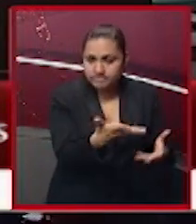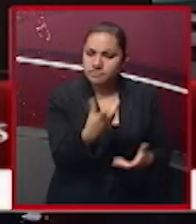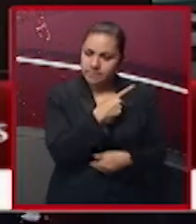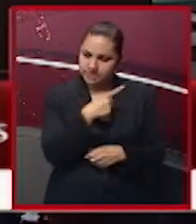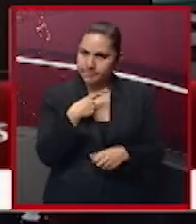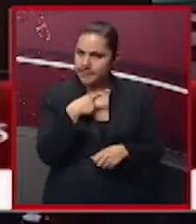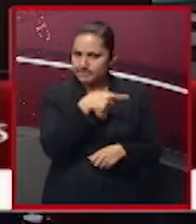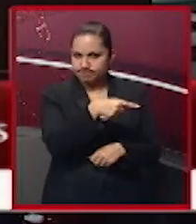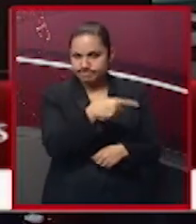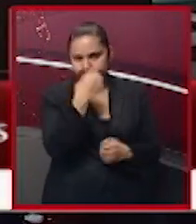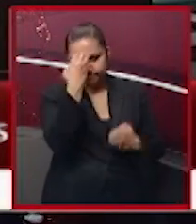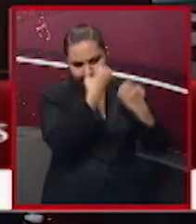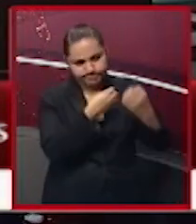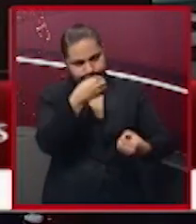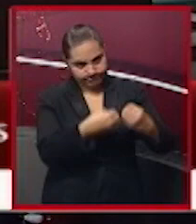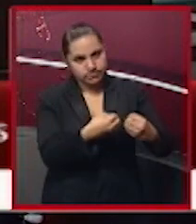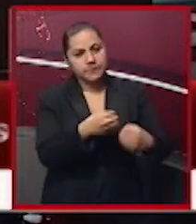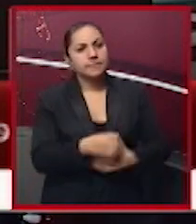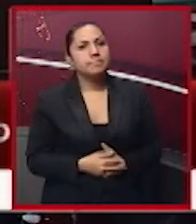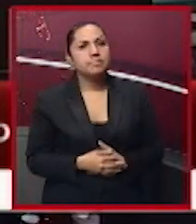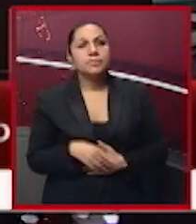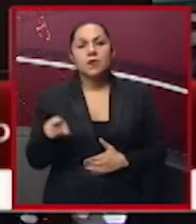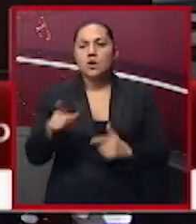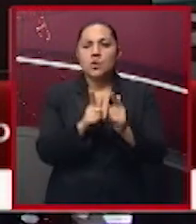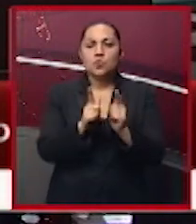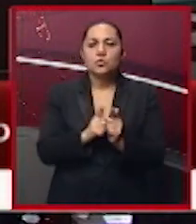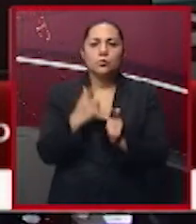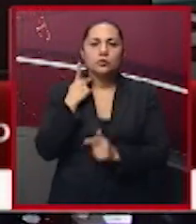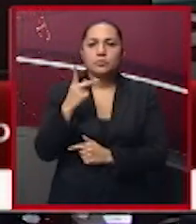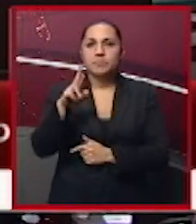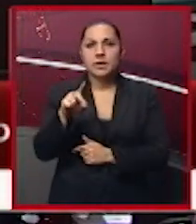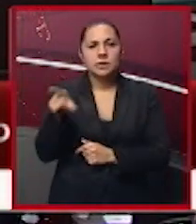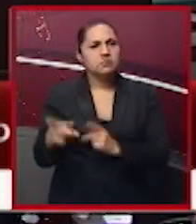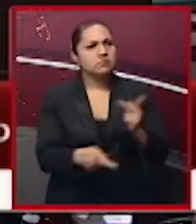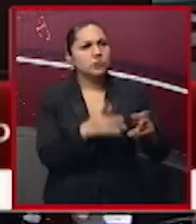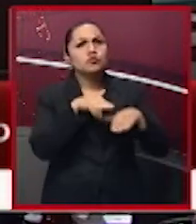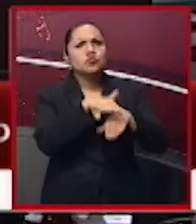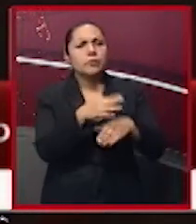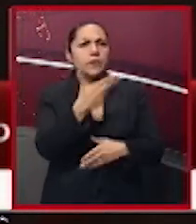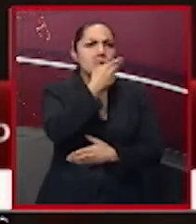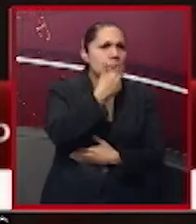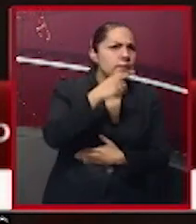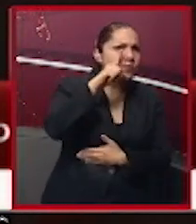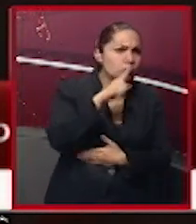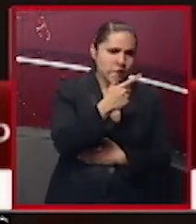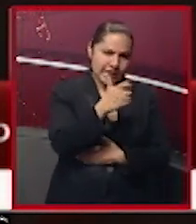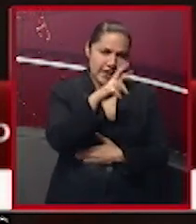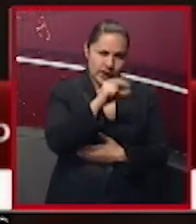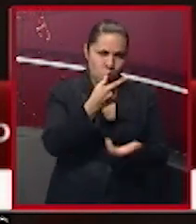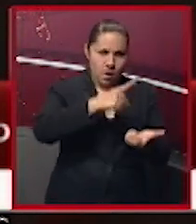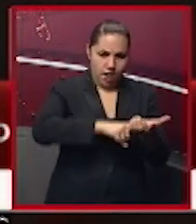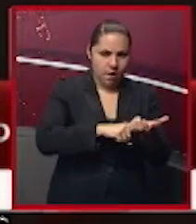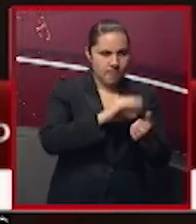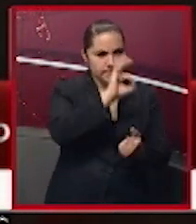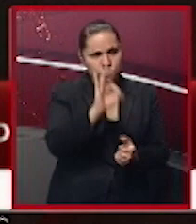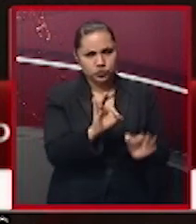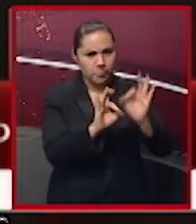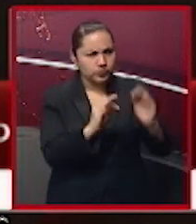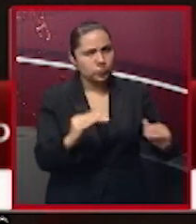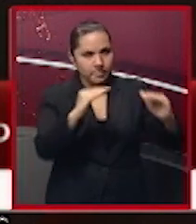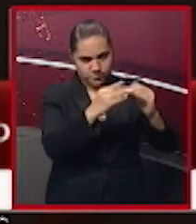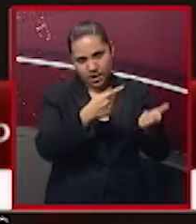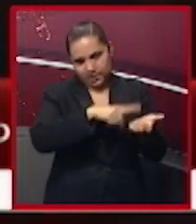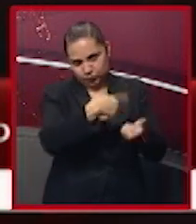El grupo parlamentario del PRD cuestionó sobre las acciones a favor de la igualdad de género que se implementa en la Cedesol. La diputada María